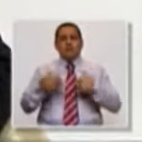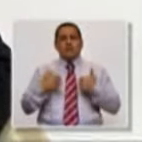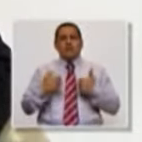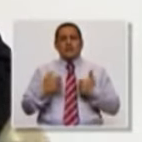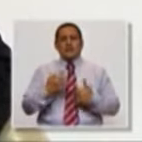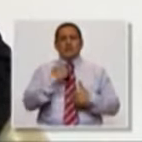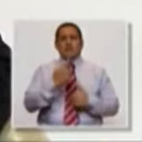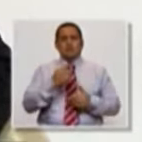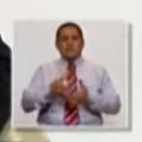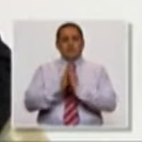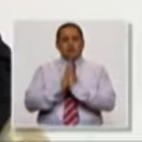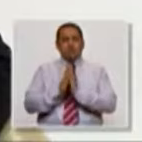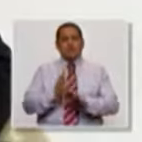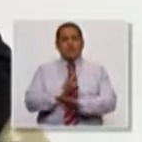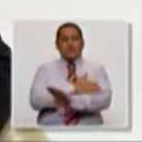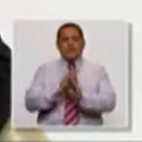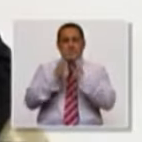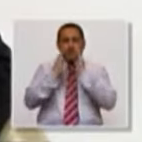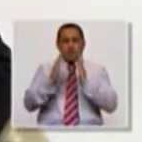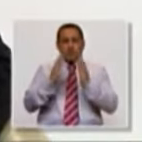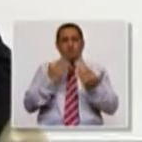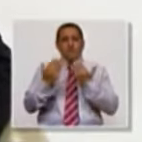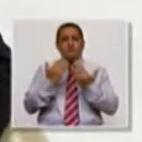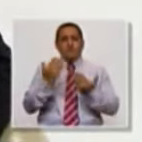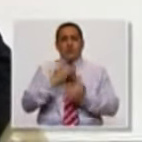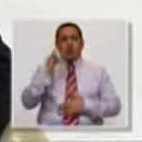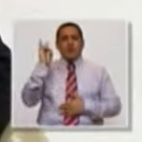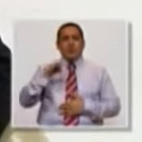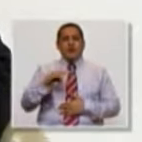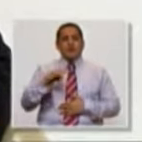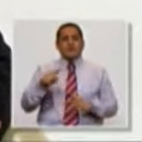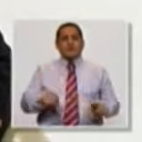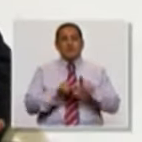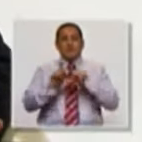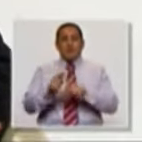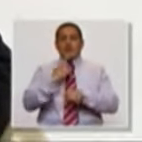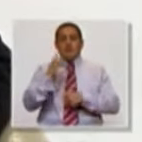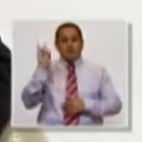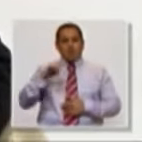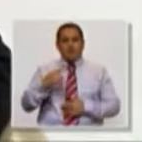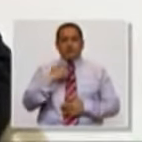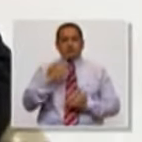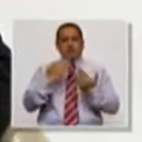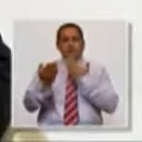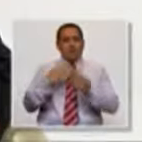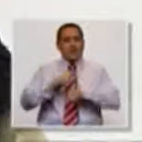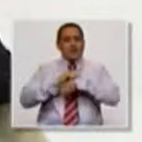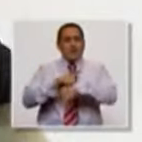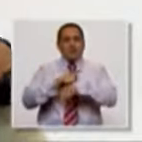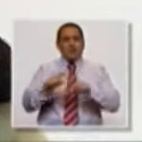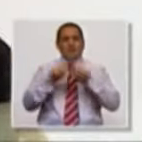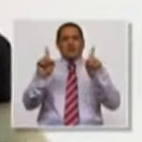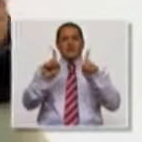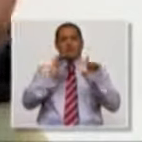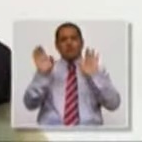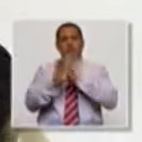sino exigidos y tratados de una manera urgente. Y si es de manera urgente, es de una manera extraordinaria,